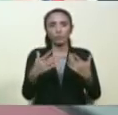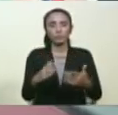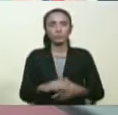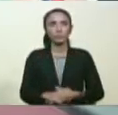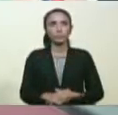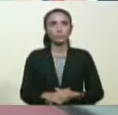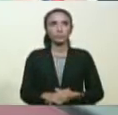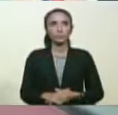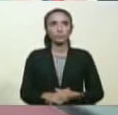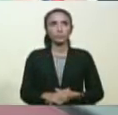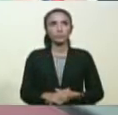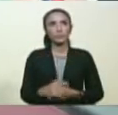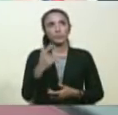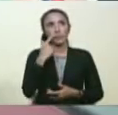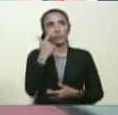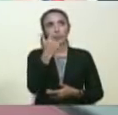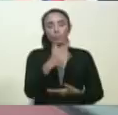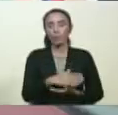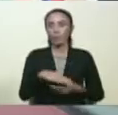ayer